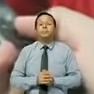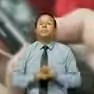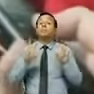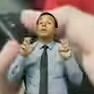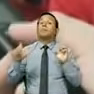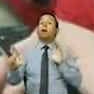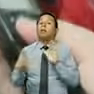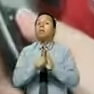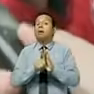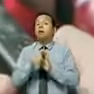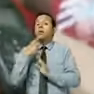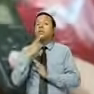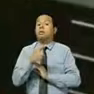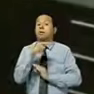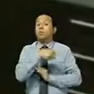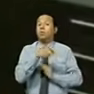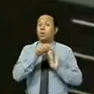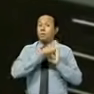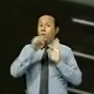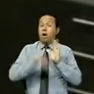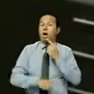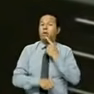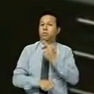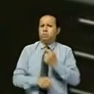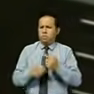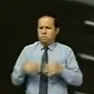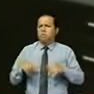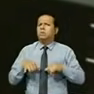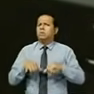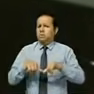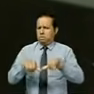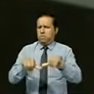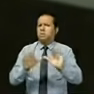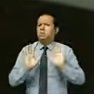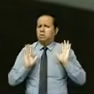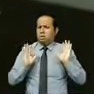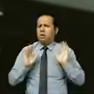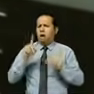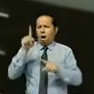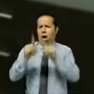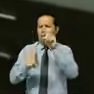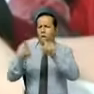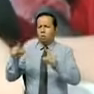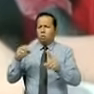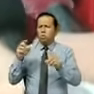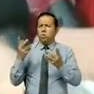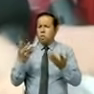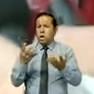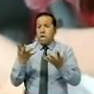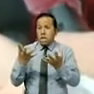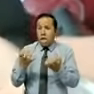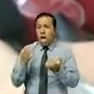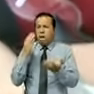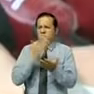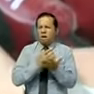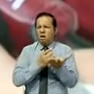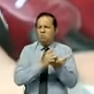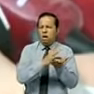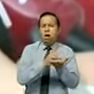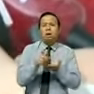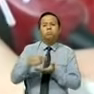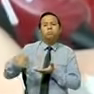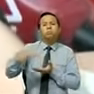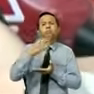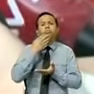el propio defensor del burgomaestre, les queda todavía recursos a quienes buscaron la salida de Yunda de la alcaldía. Podrían interponer una acción extraordinaria